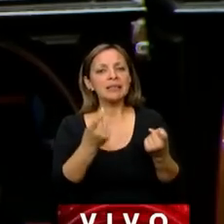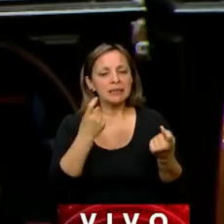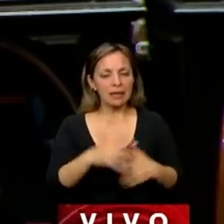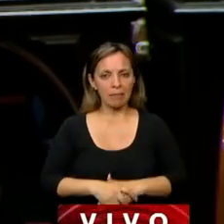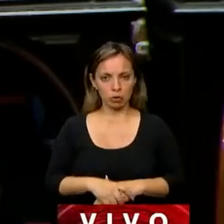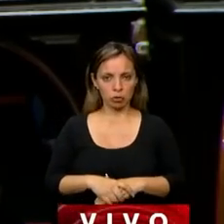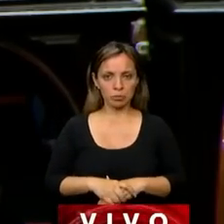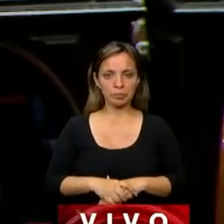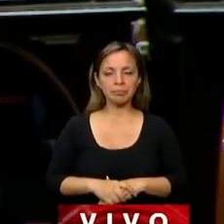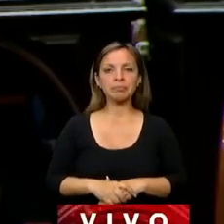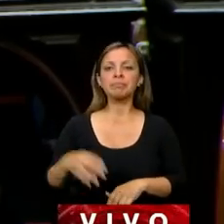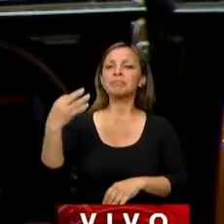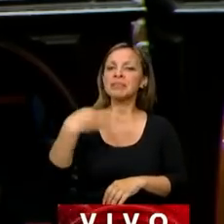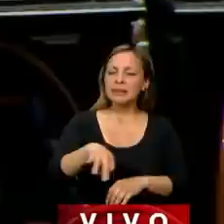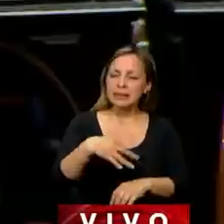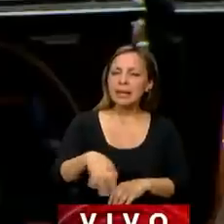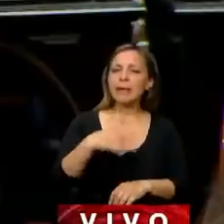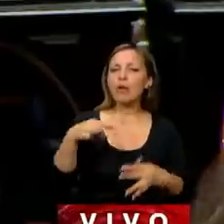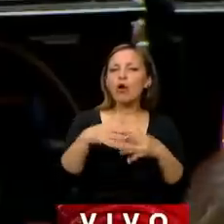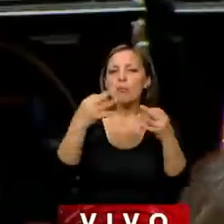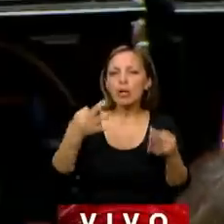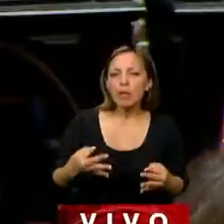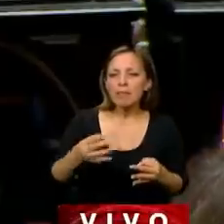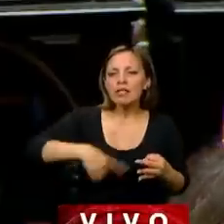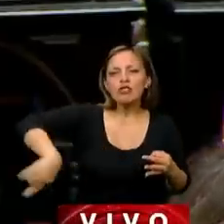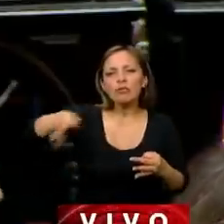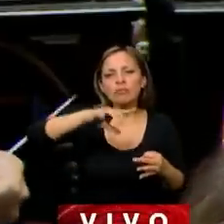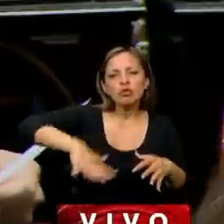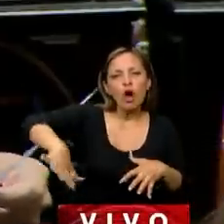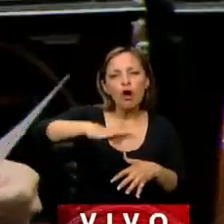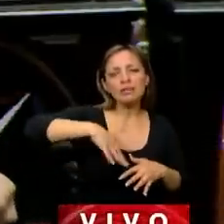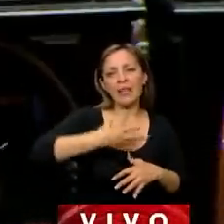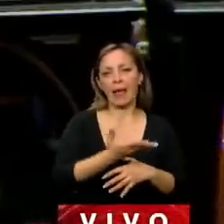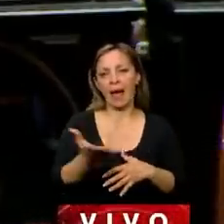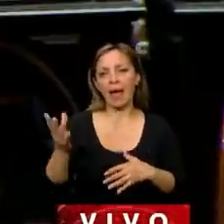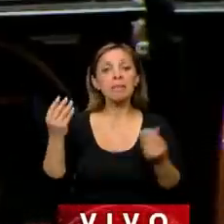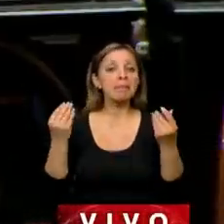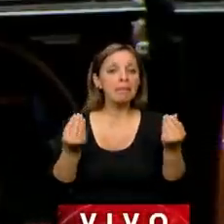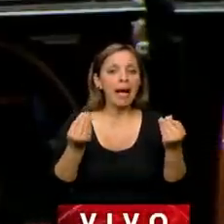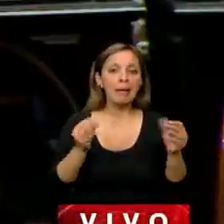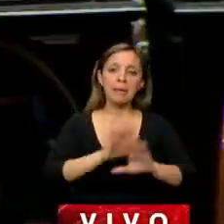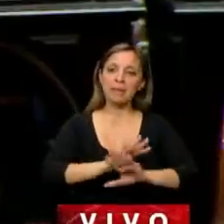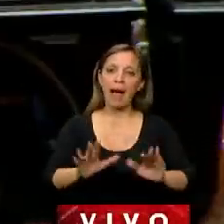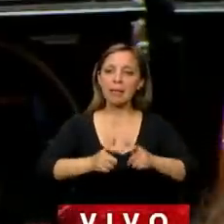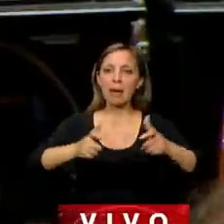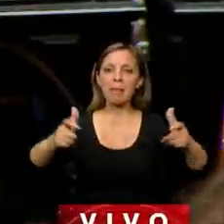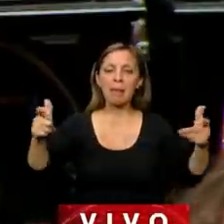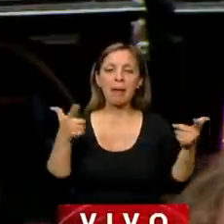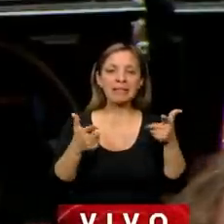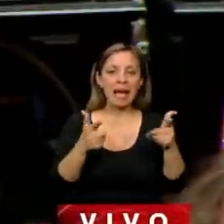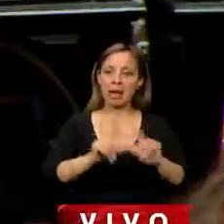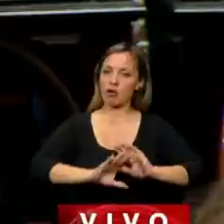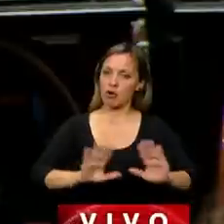comunicacional. Tenemos que tener el compromiso del conjunto de la sociedad en la no proliferación de armas, en la